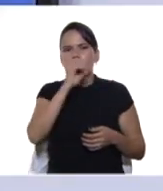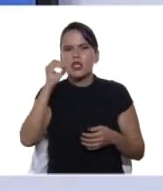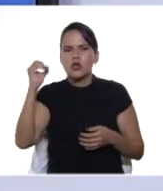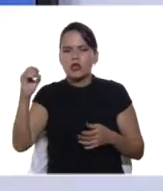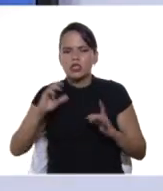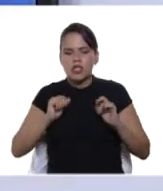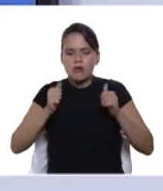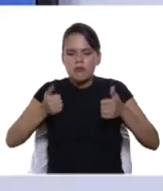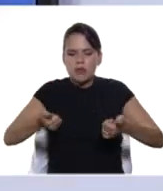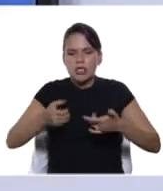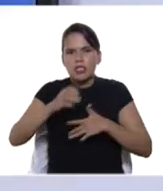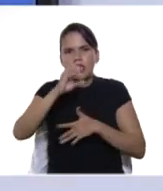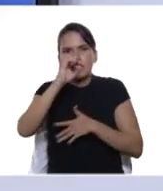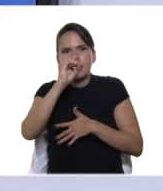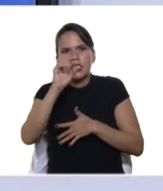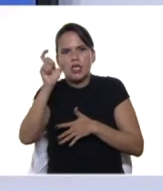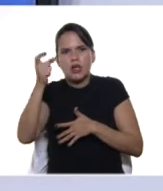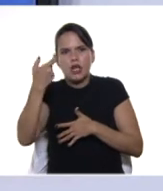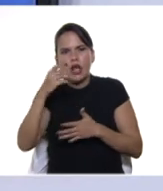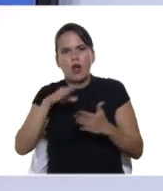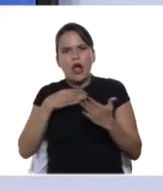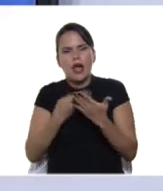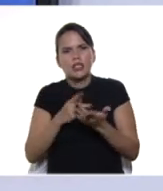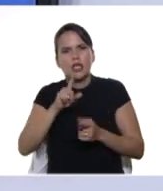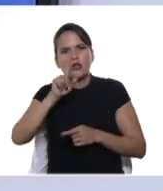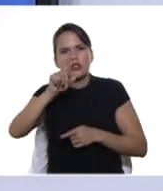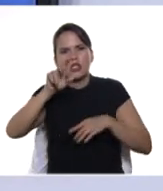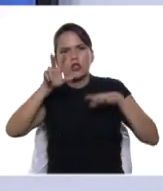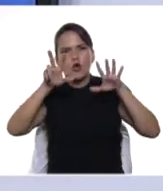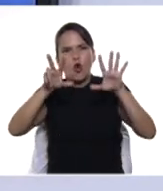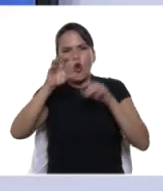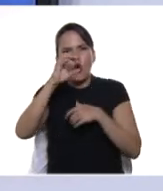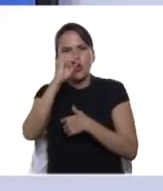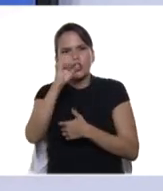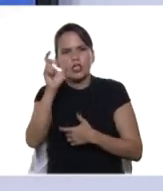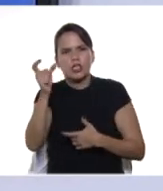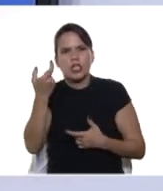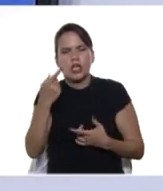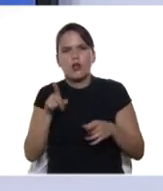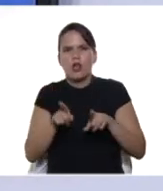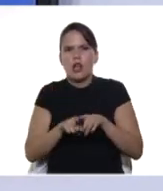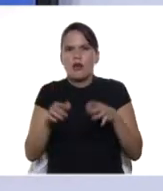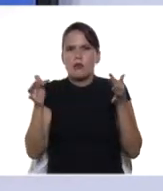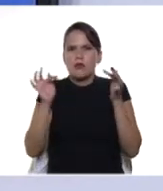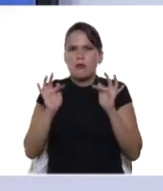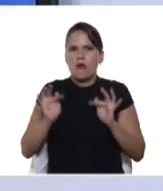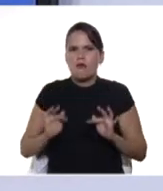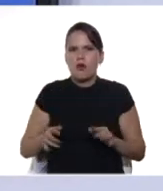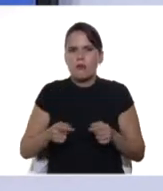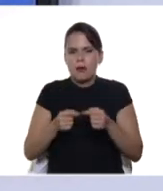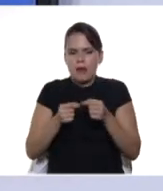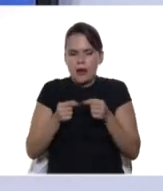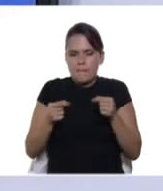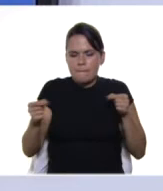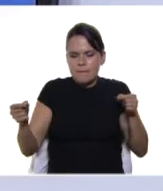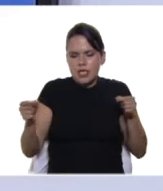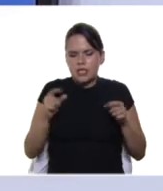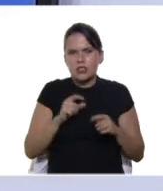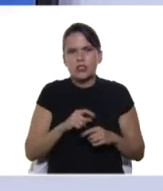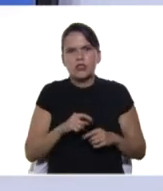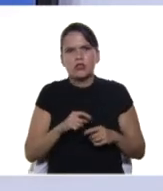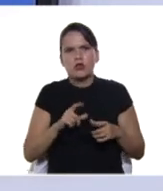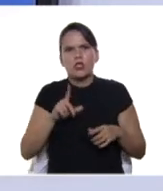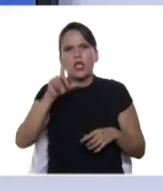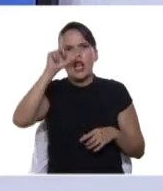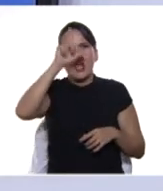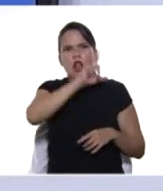0 grados hasta los 180 grados. Y de la misma manera, un ejemplo para la medición de la longitud, podemos